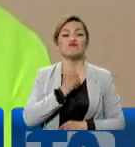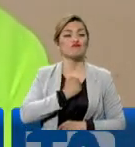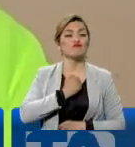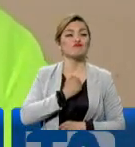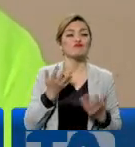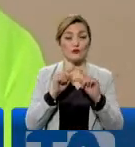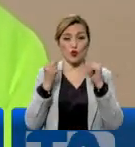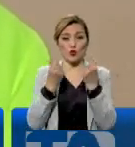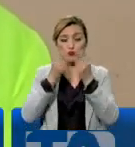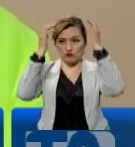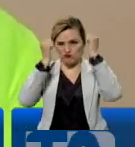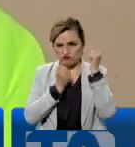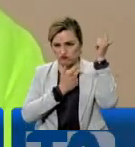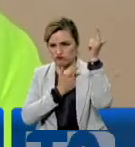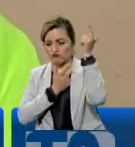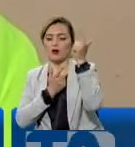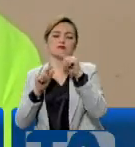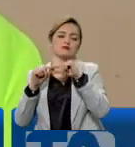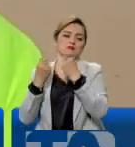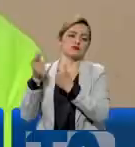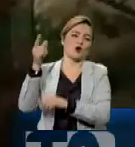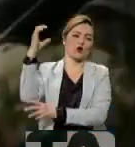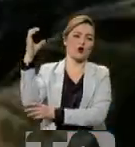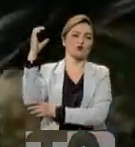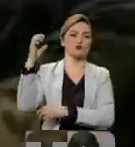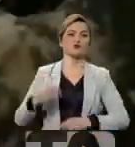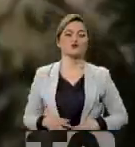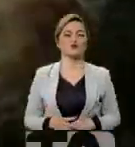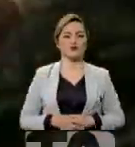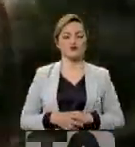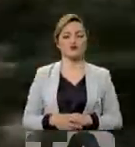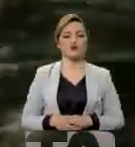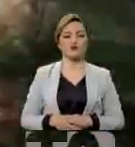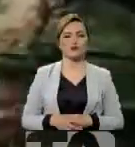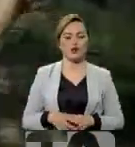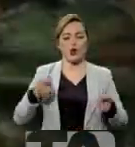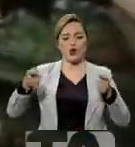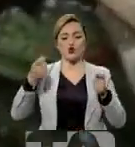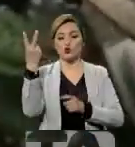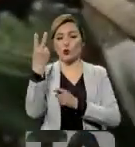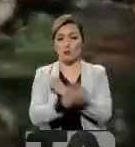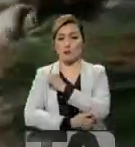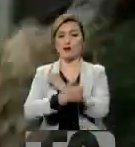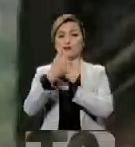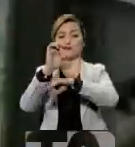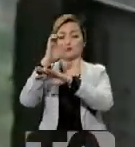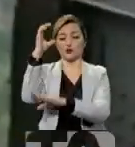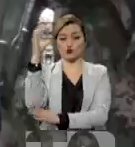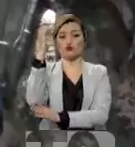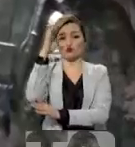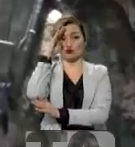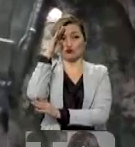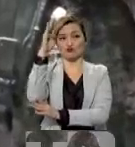obviamente a grupos irregulares del lado colombiano. Este es el resultado de los operativos combinados entre Ecuador y